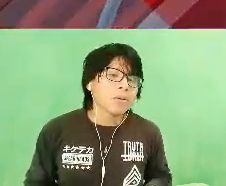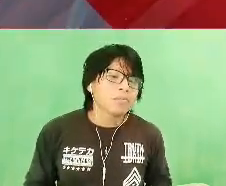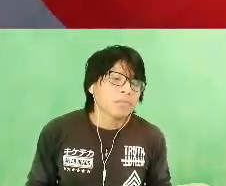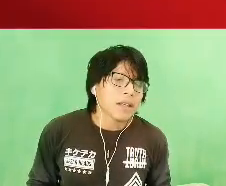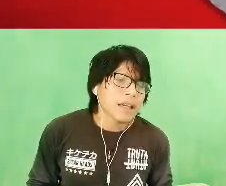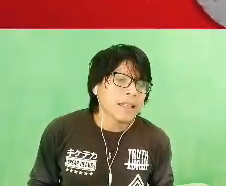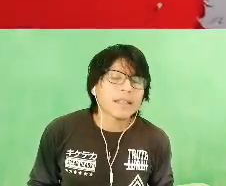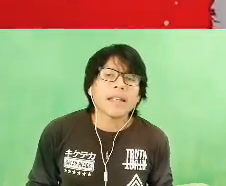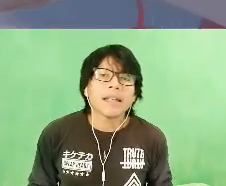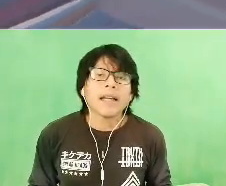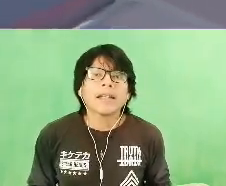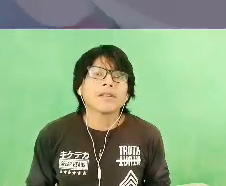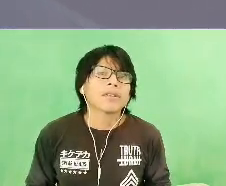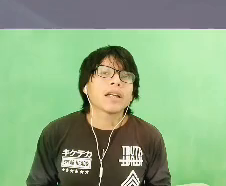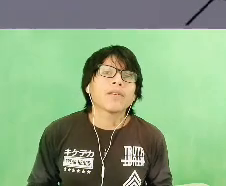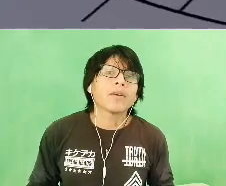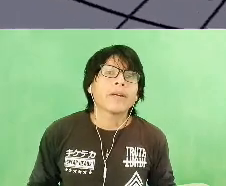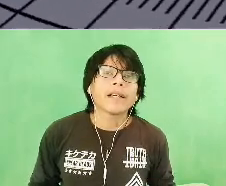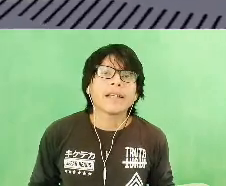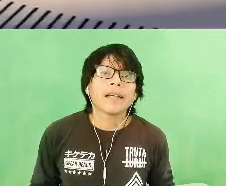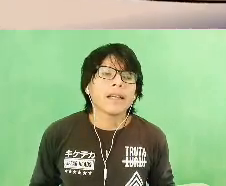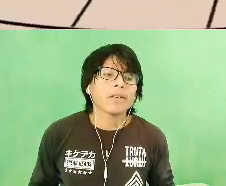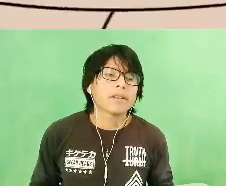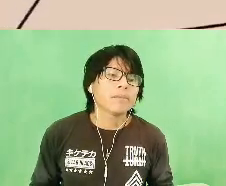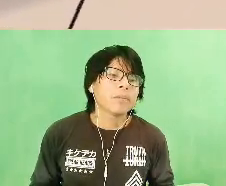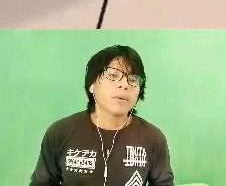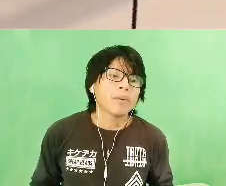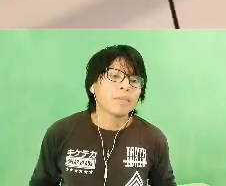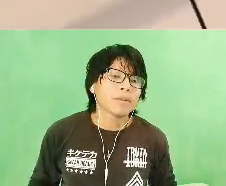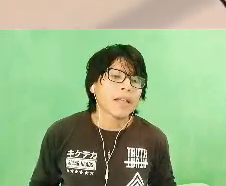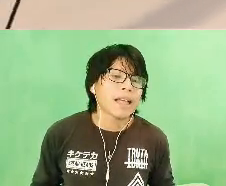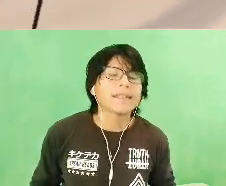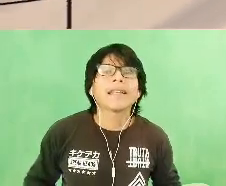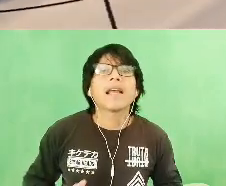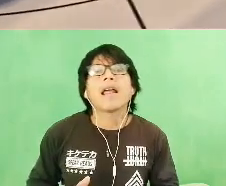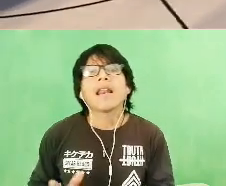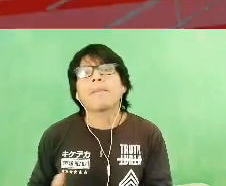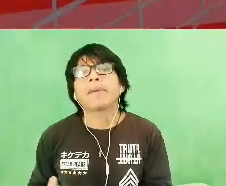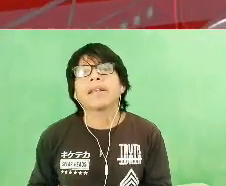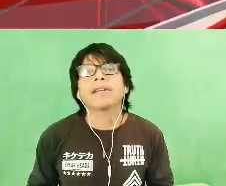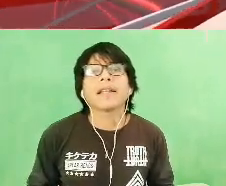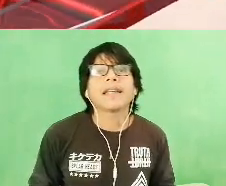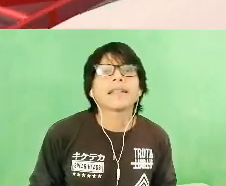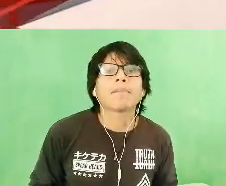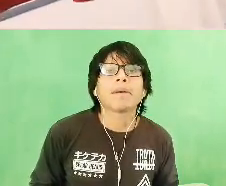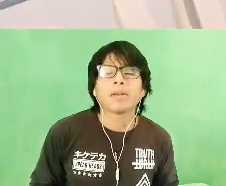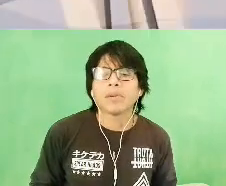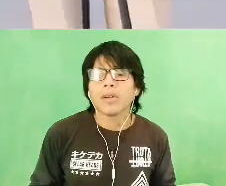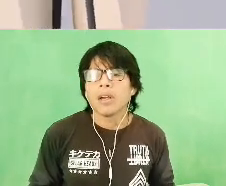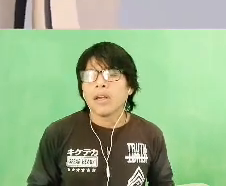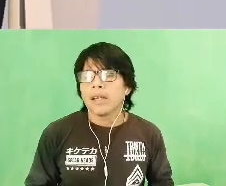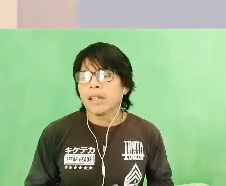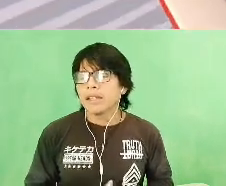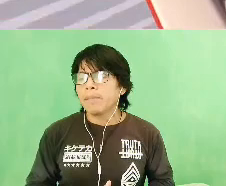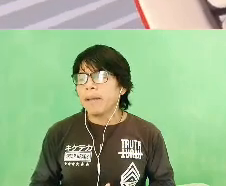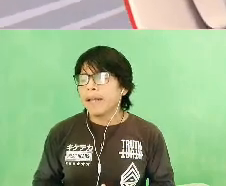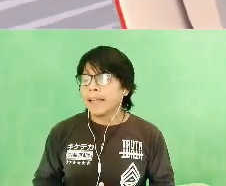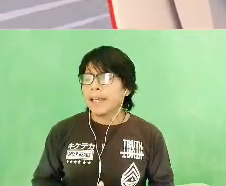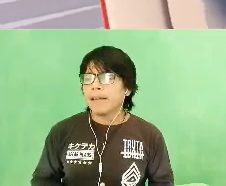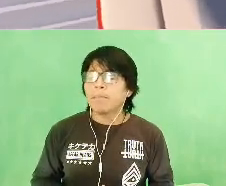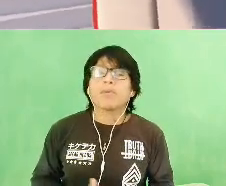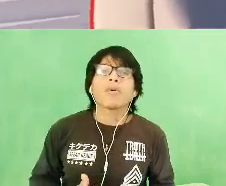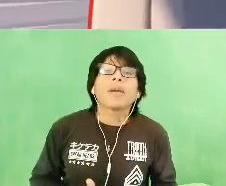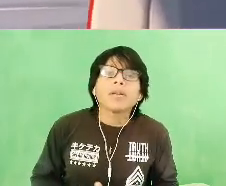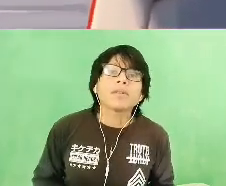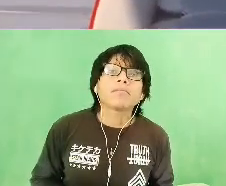ni modo. Hay que echarle ganas. Yo sé que no le voy a ganar a Claudia Sheinbaum, pero vamos a hacer la piedrita en el zapato para